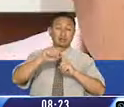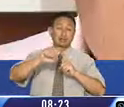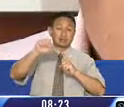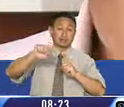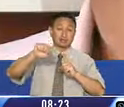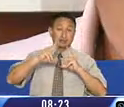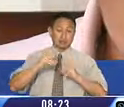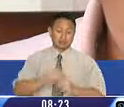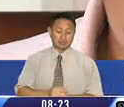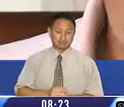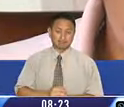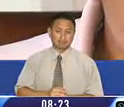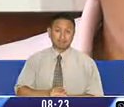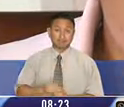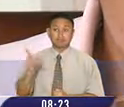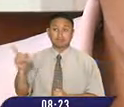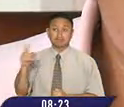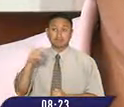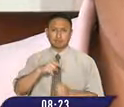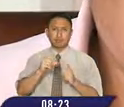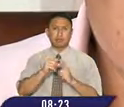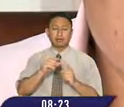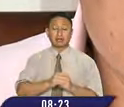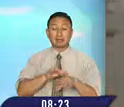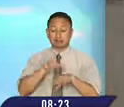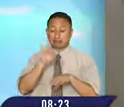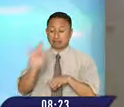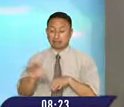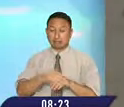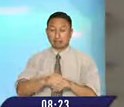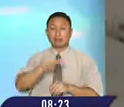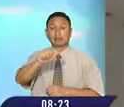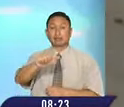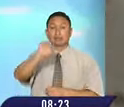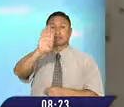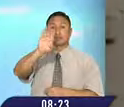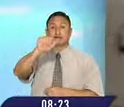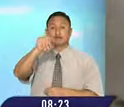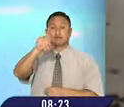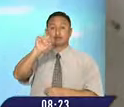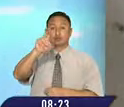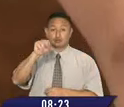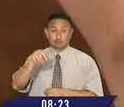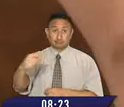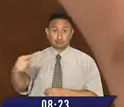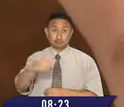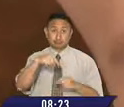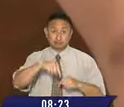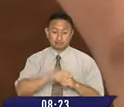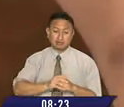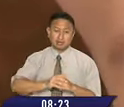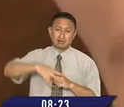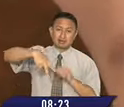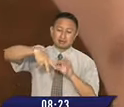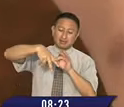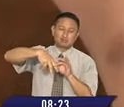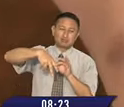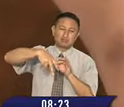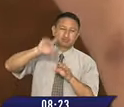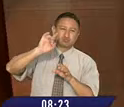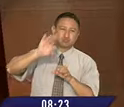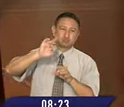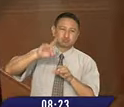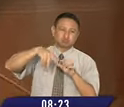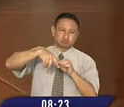tomamos la palabra abandono porque este sobreviviente del aluvión tras aquel fatídico día quedó con su rodilla izquierda gravemente herida.